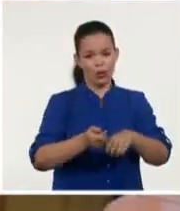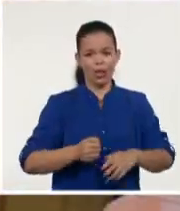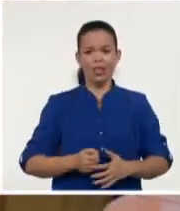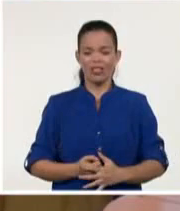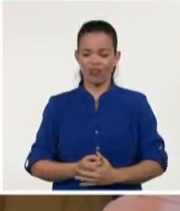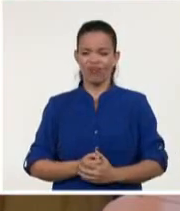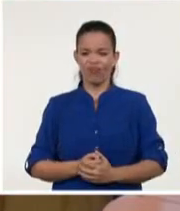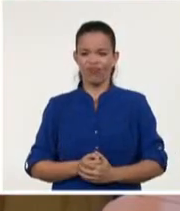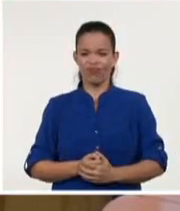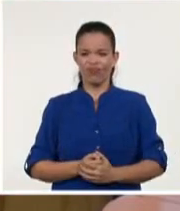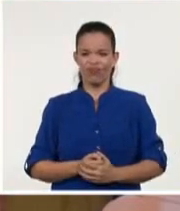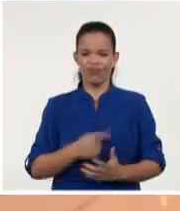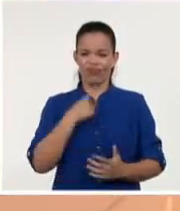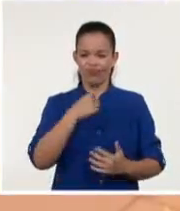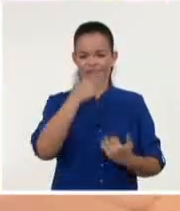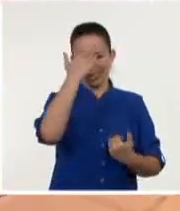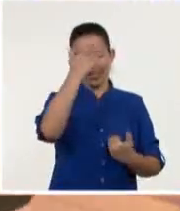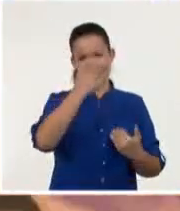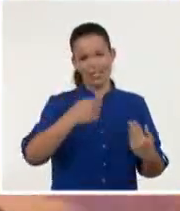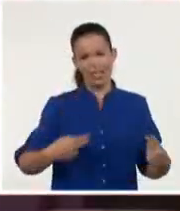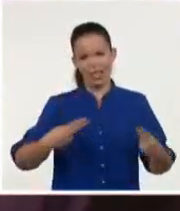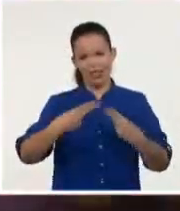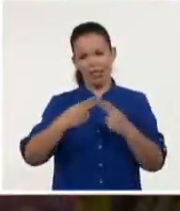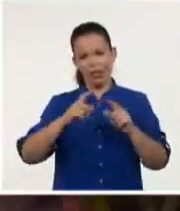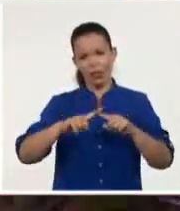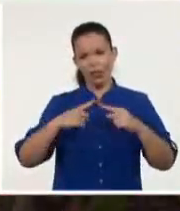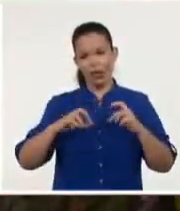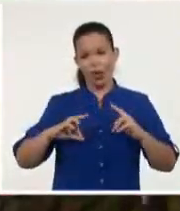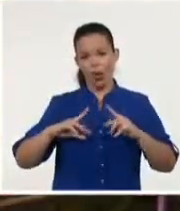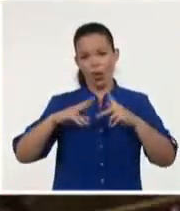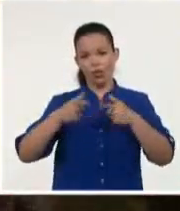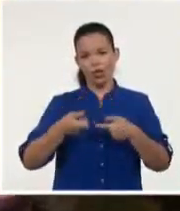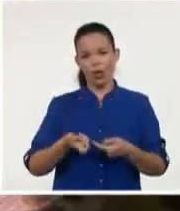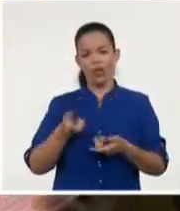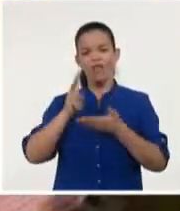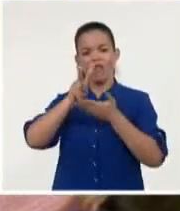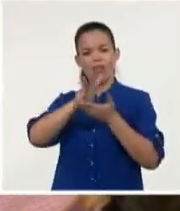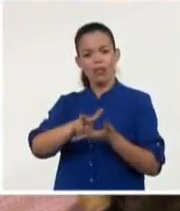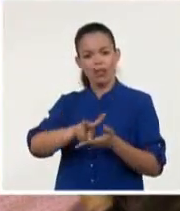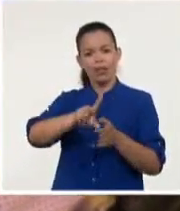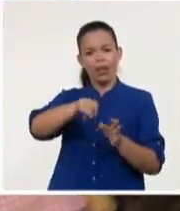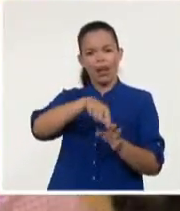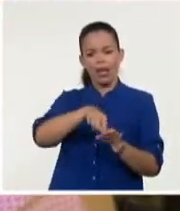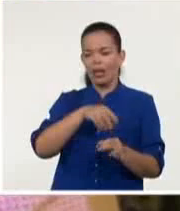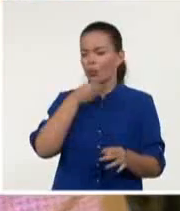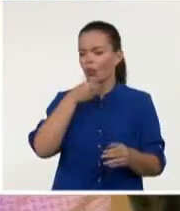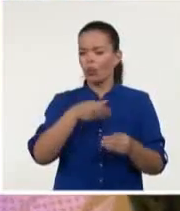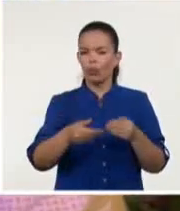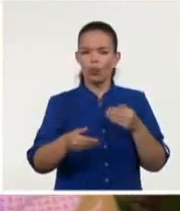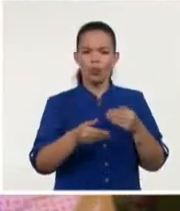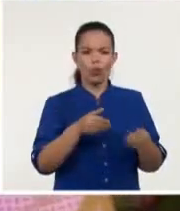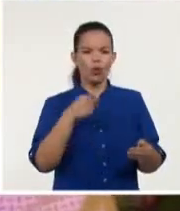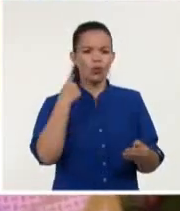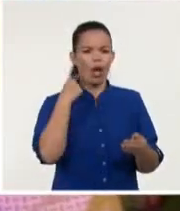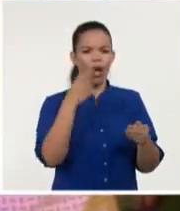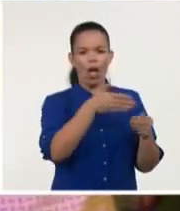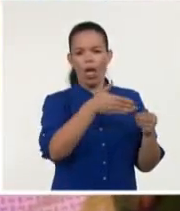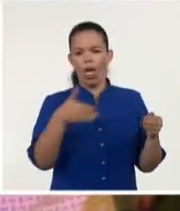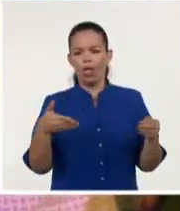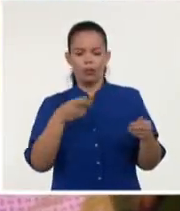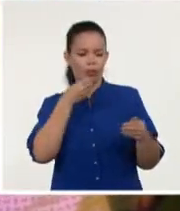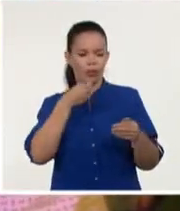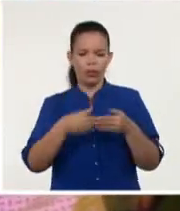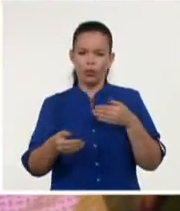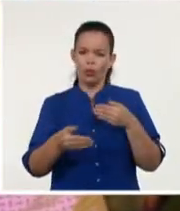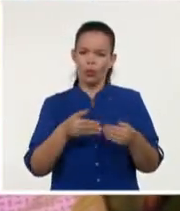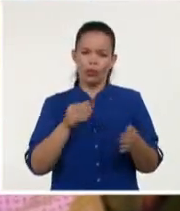evento Pineros de Corazón la posibilidad que le da de volver a la tierra que ama, sin importar el tiempo que ha pasado, sin